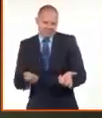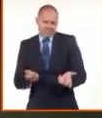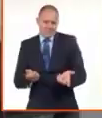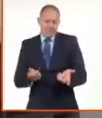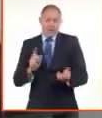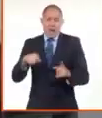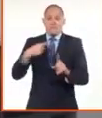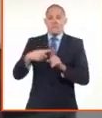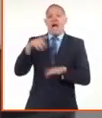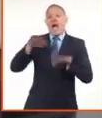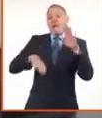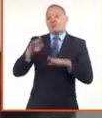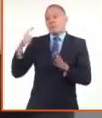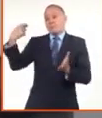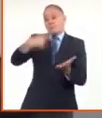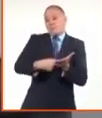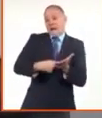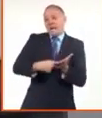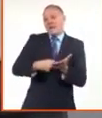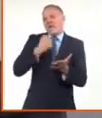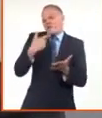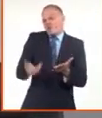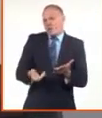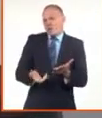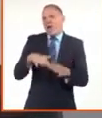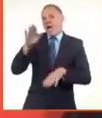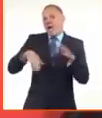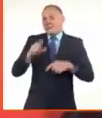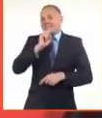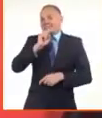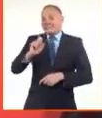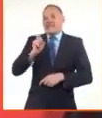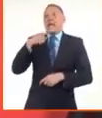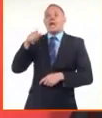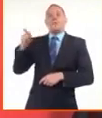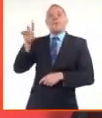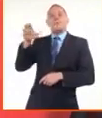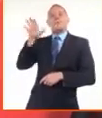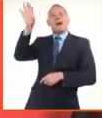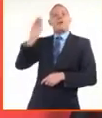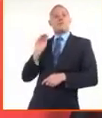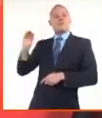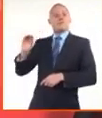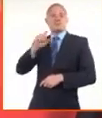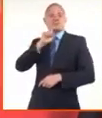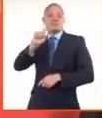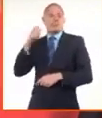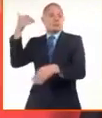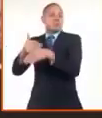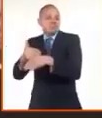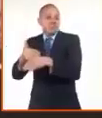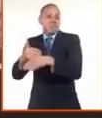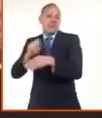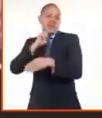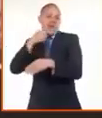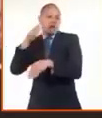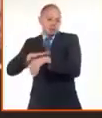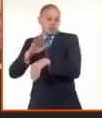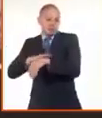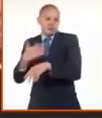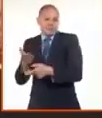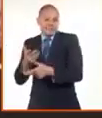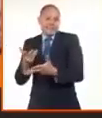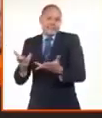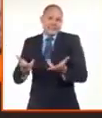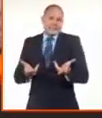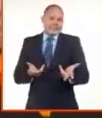bloqueo, o la contratación eficiente, pues sin duda se van y buscan otro mercado. Si se nos diera la oportunidad de quitar esa